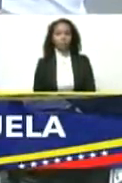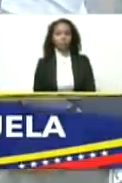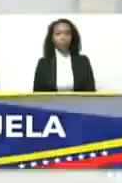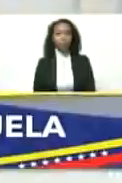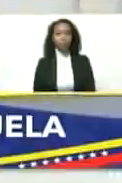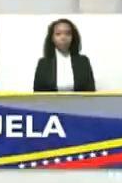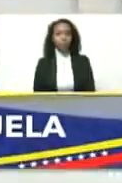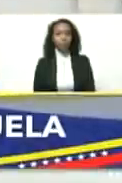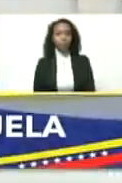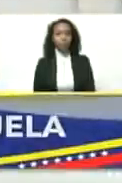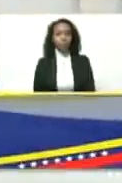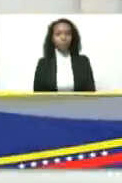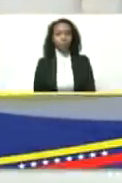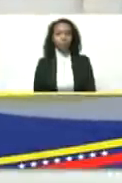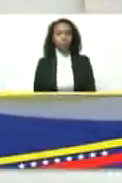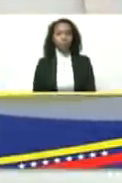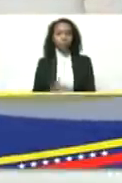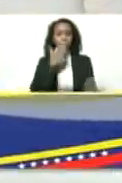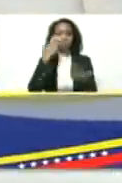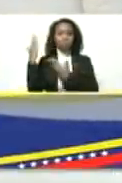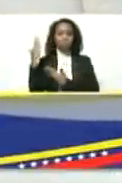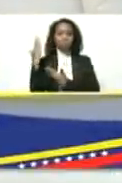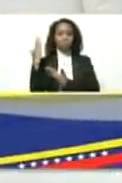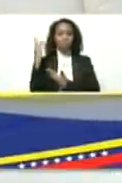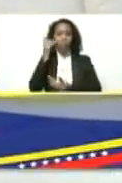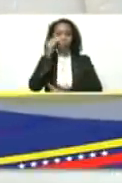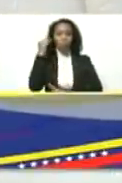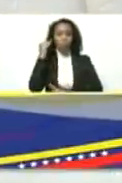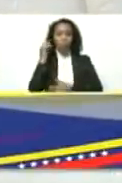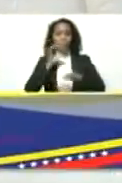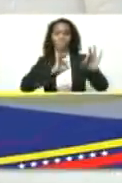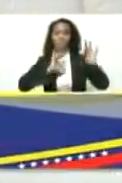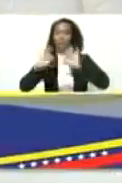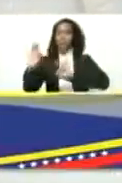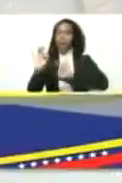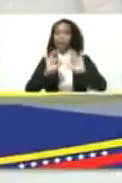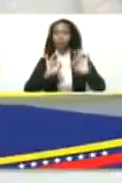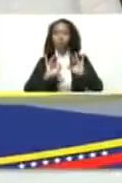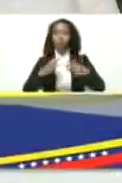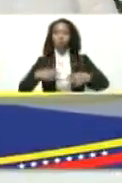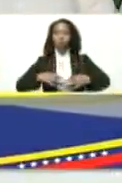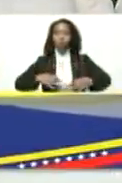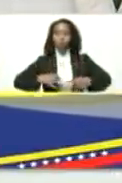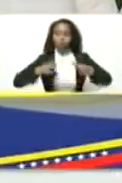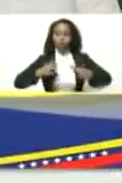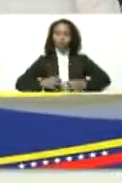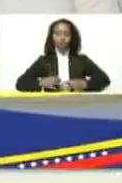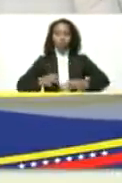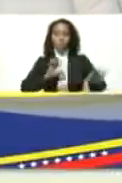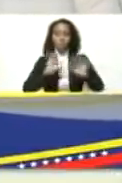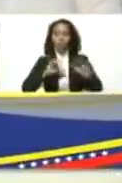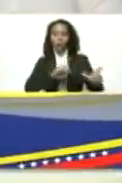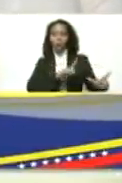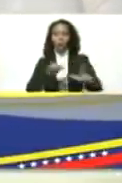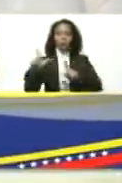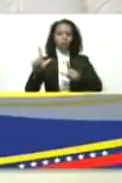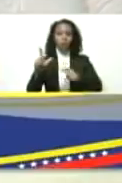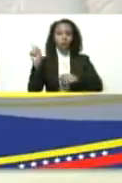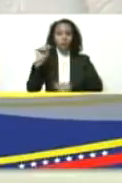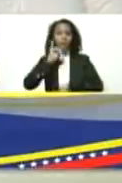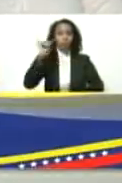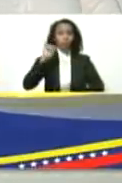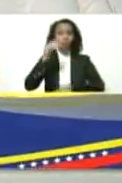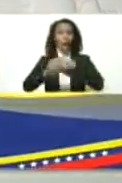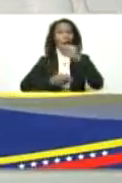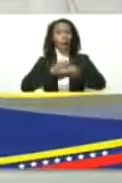Bueno, ahí están los muchachos, la muchachada, pues, preparados, uniformados y preparados. Ahora, esa denuncia que tú